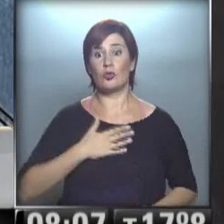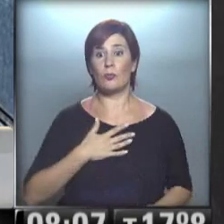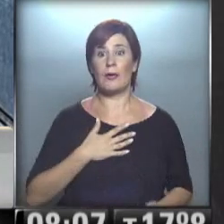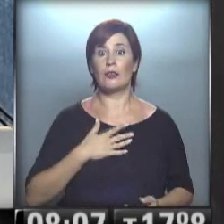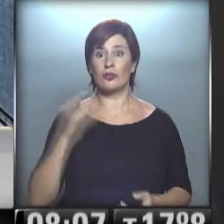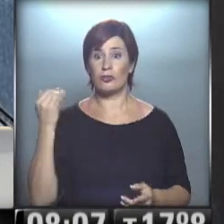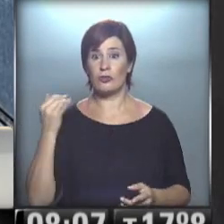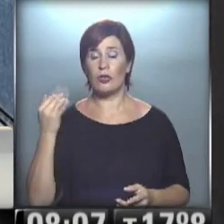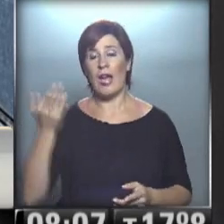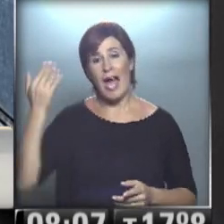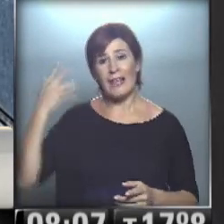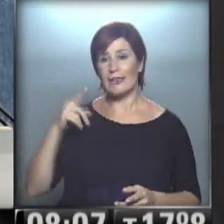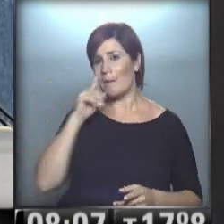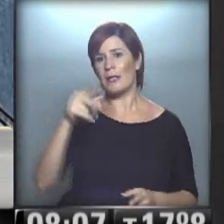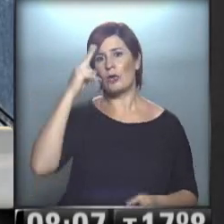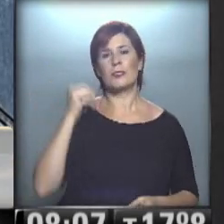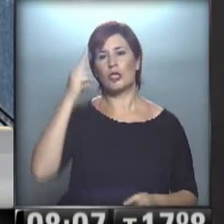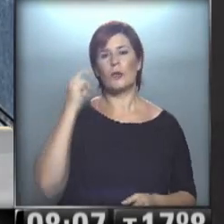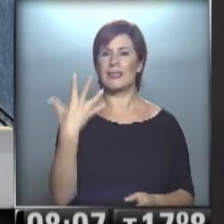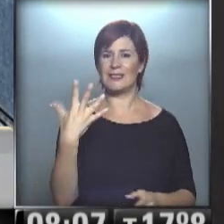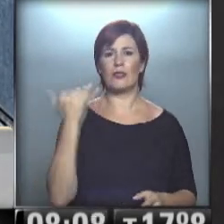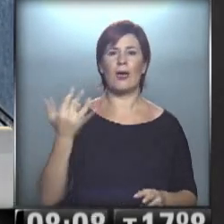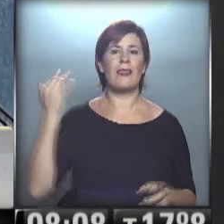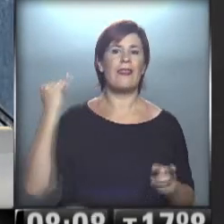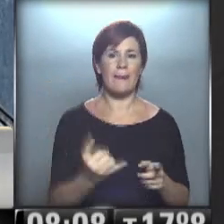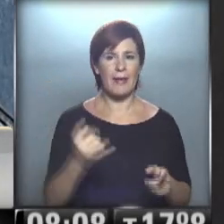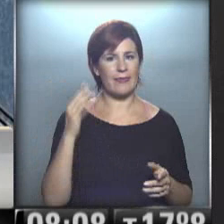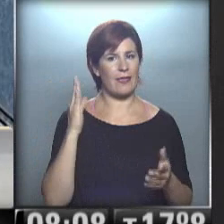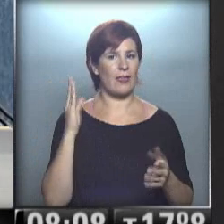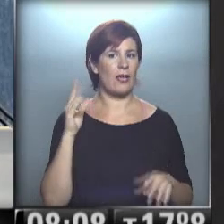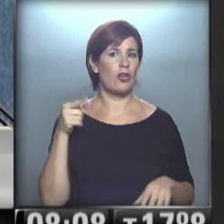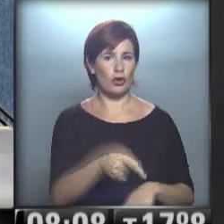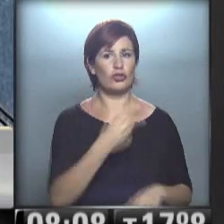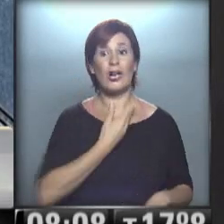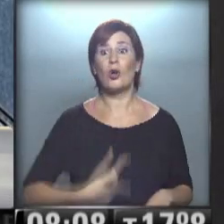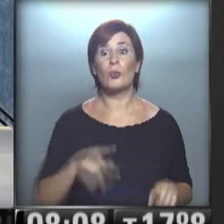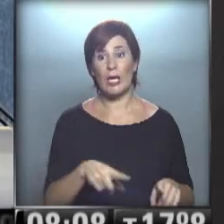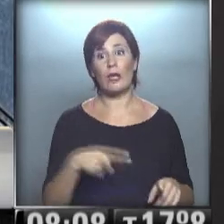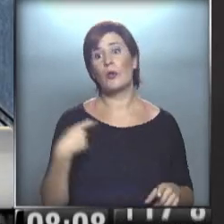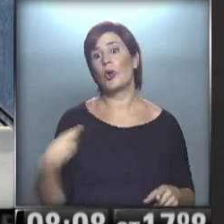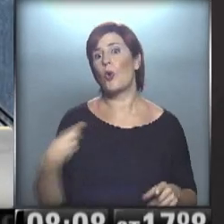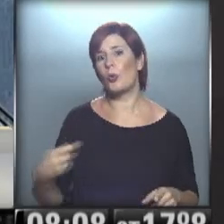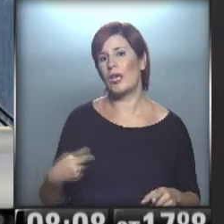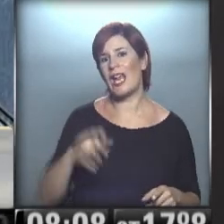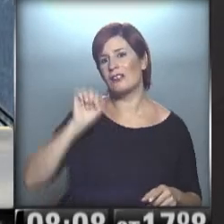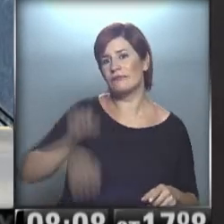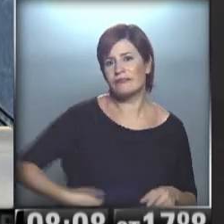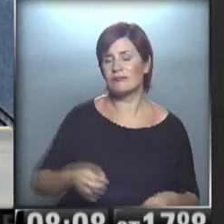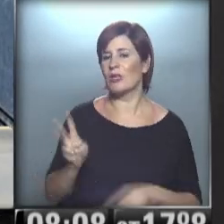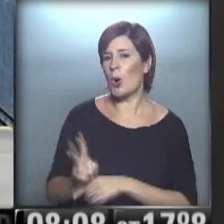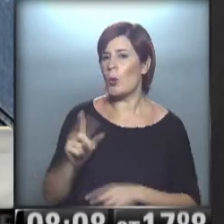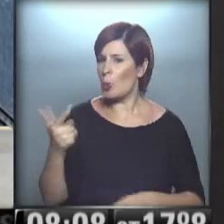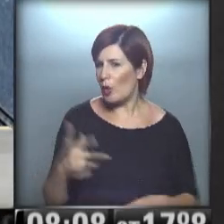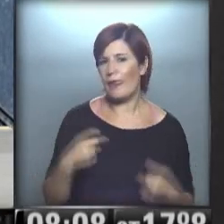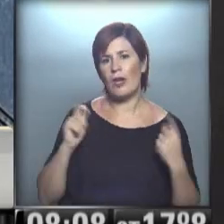se había iniciado en el año 1995 por violaciones de derechos básicos a los jubilados. La dependencia de la OEA valoró los